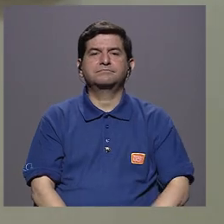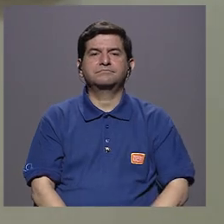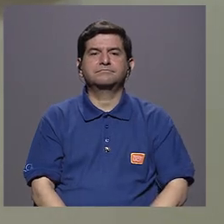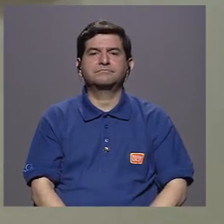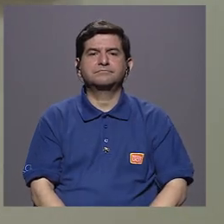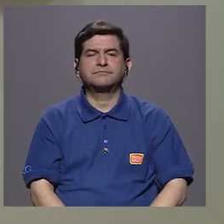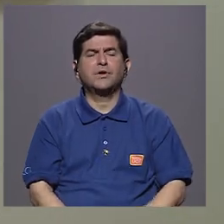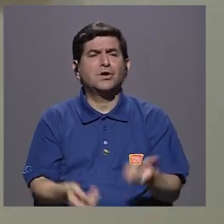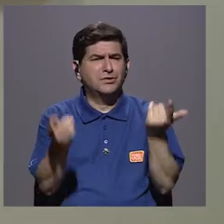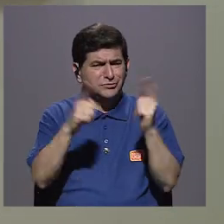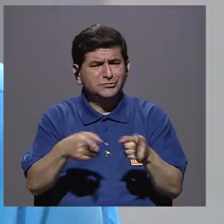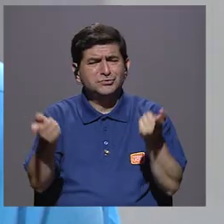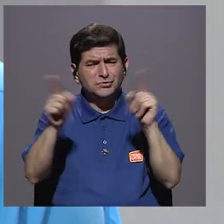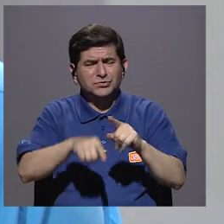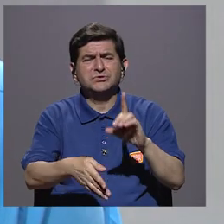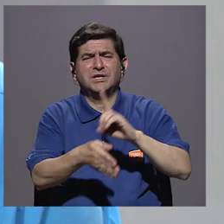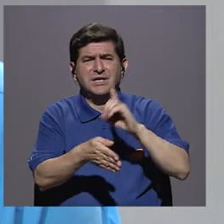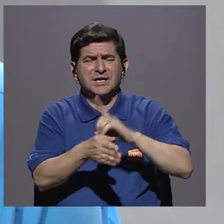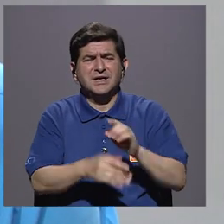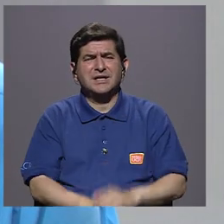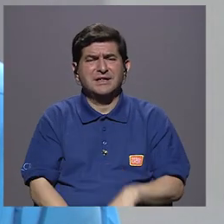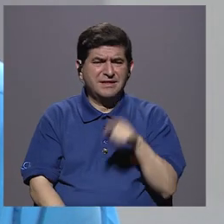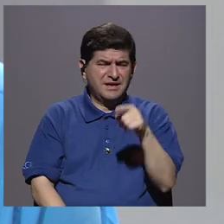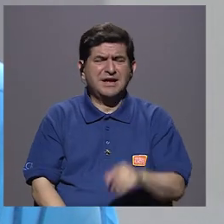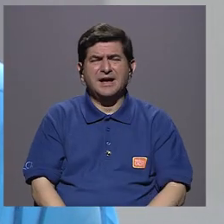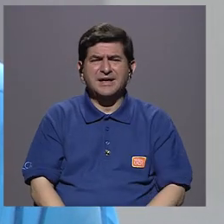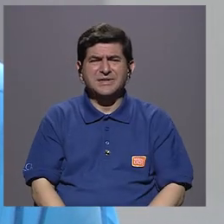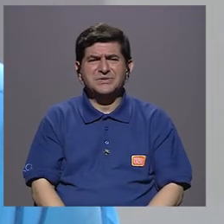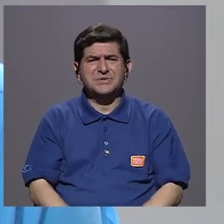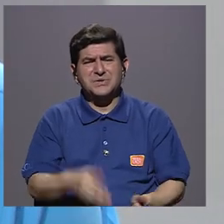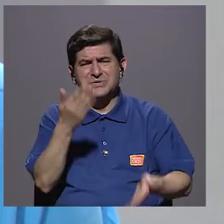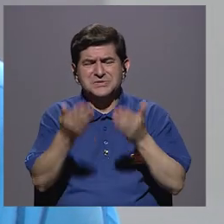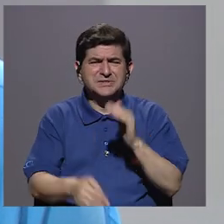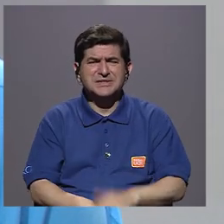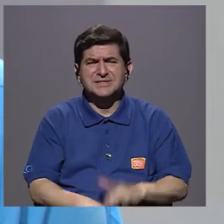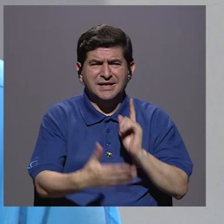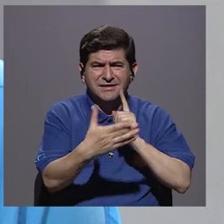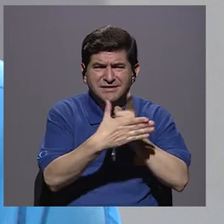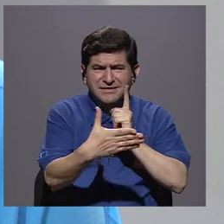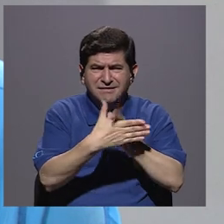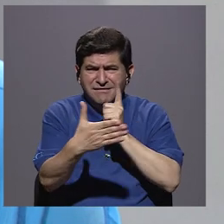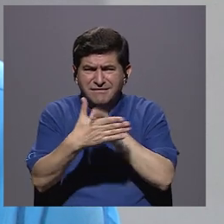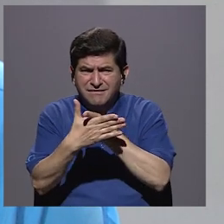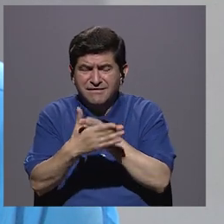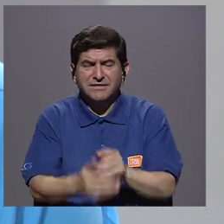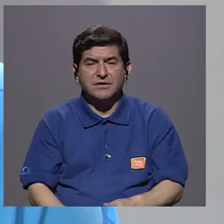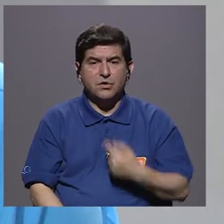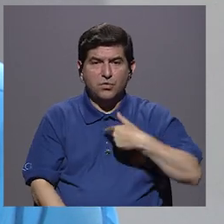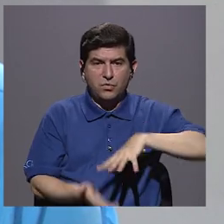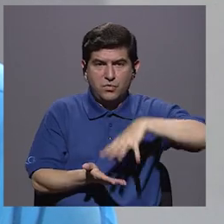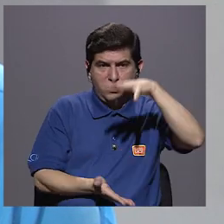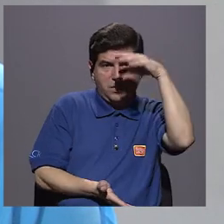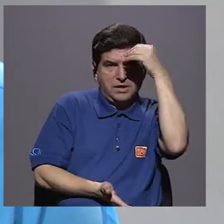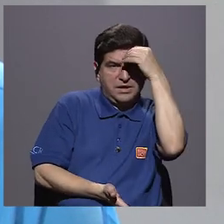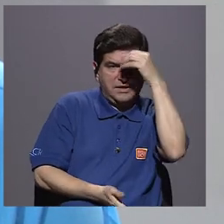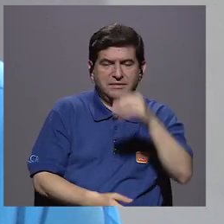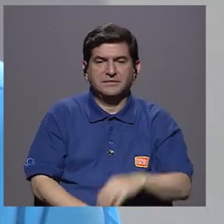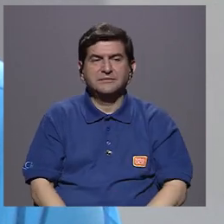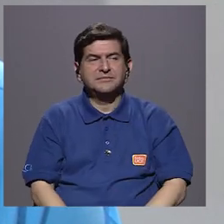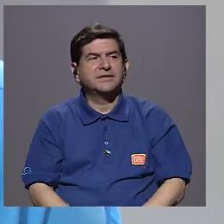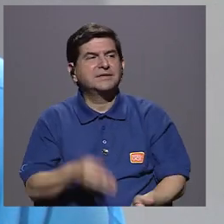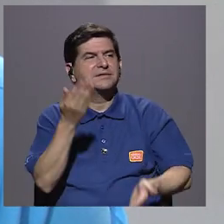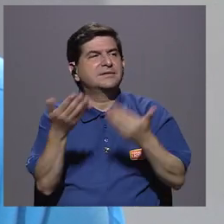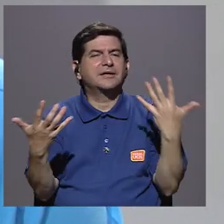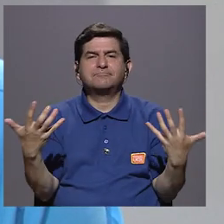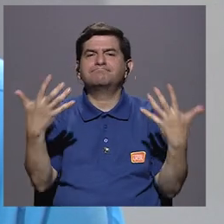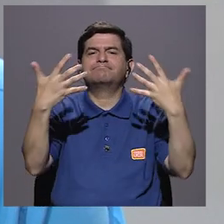Al mismo médico, ¿verdad? Se da mucho que a los médicos los maltratan de palabra. Entonces, aquí nosotros tenemos que aprender a llevar, como